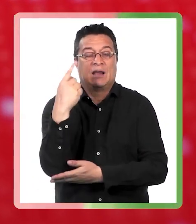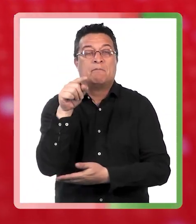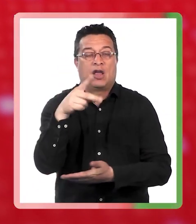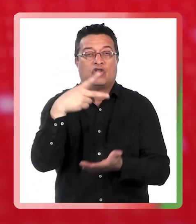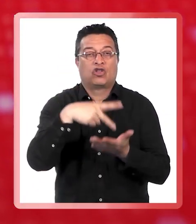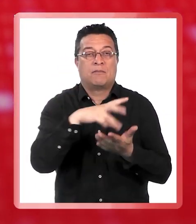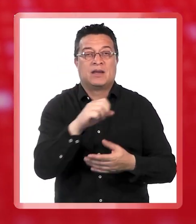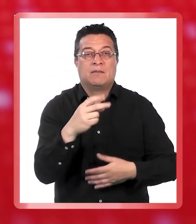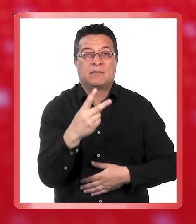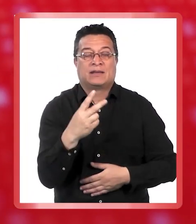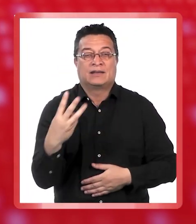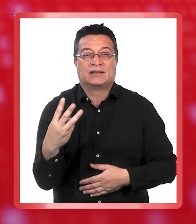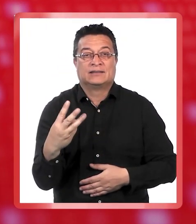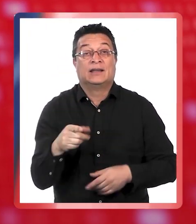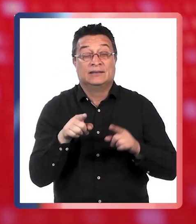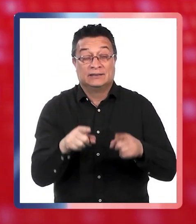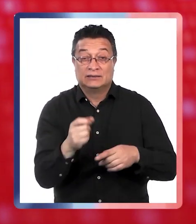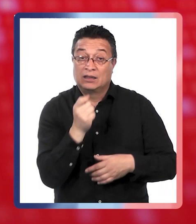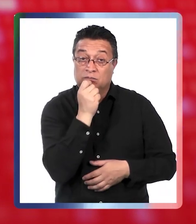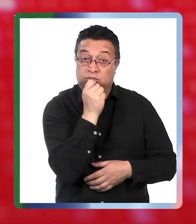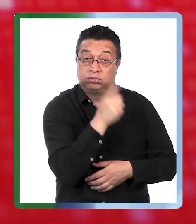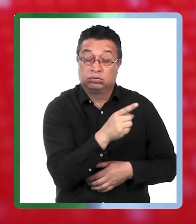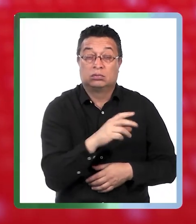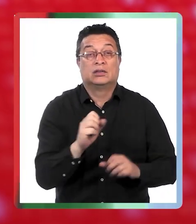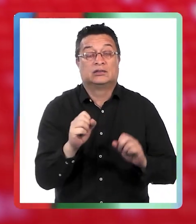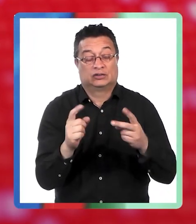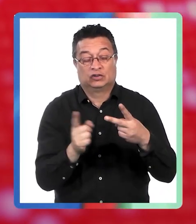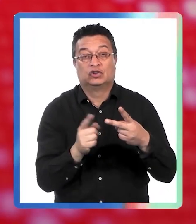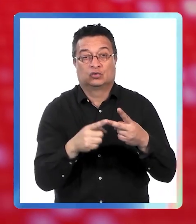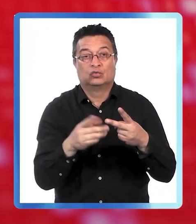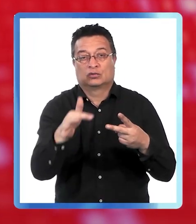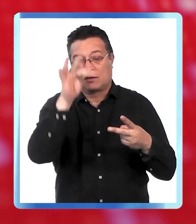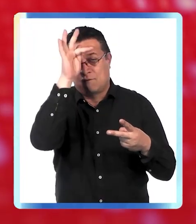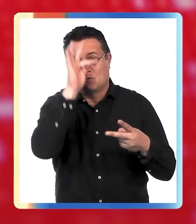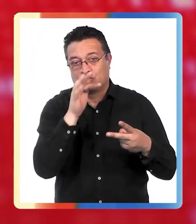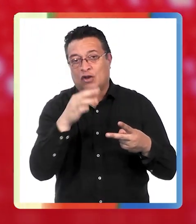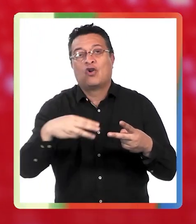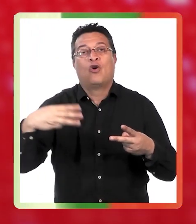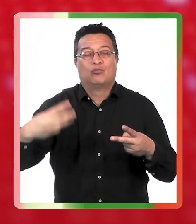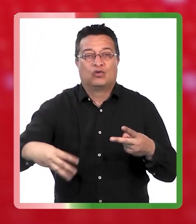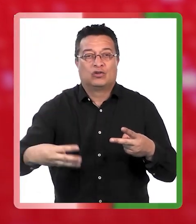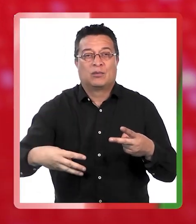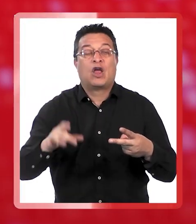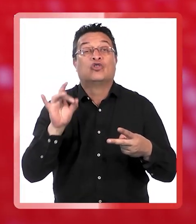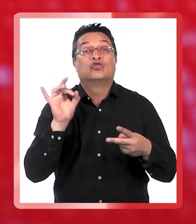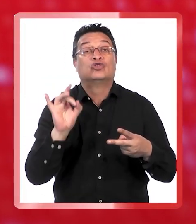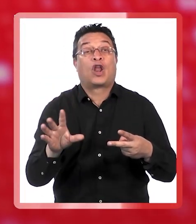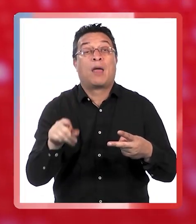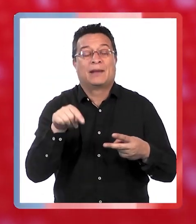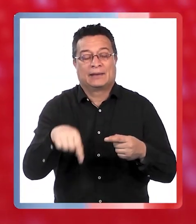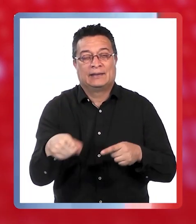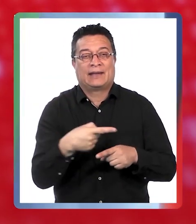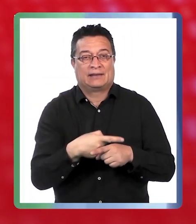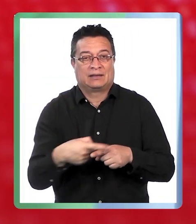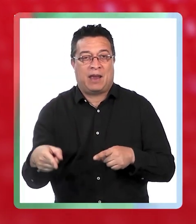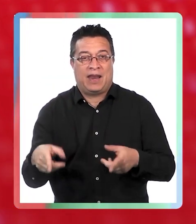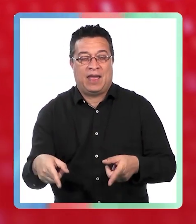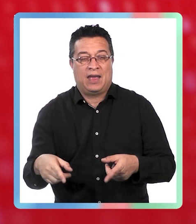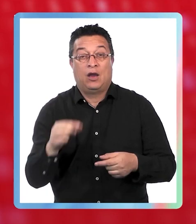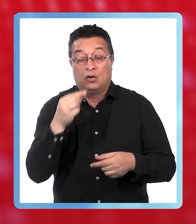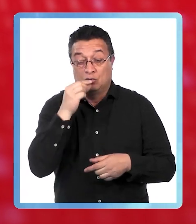de 2023. Esta denuncia es la segunda que hacen funcionarios municipales solo durante esta